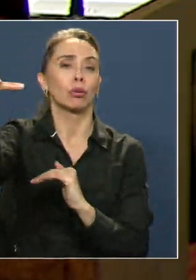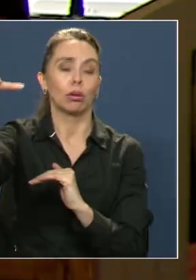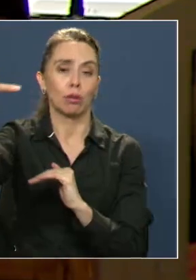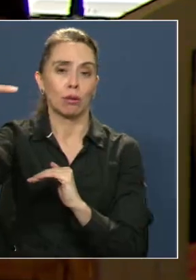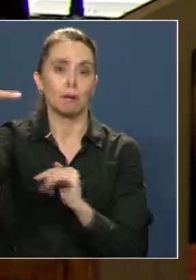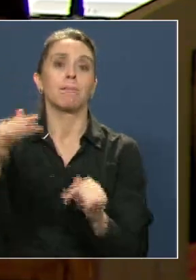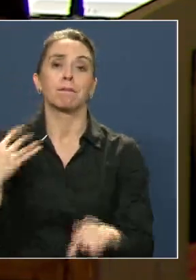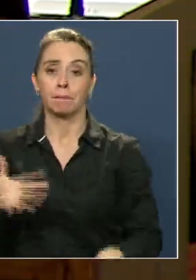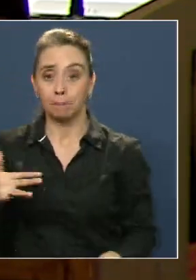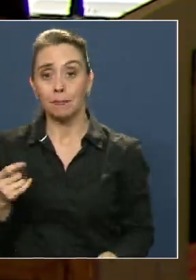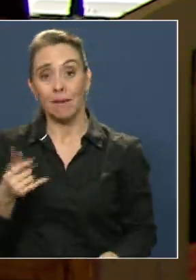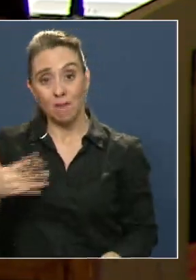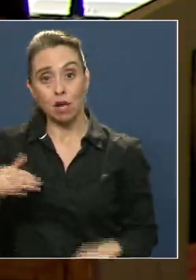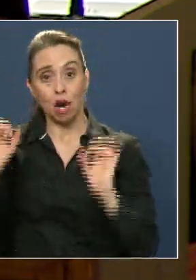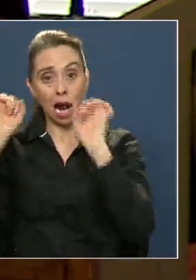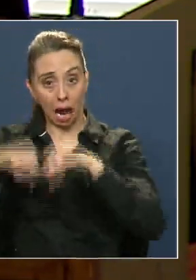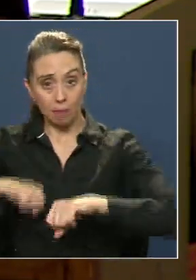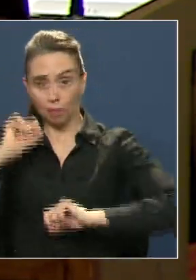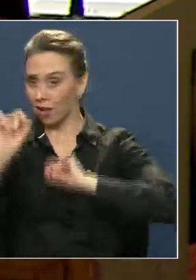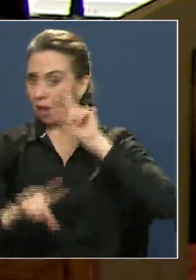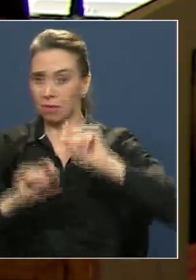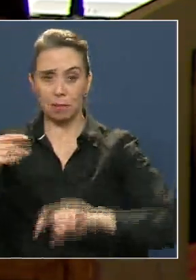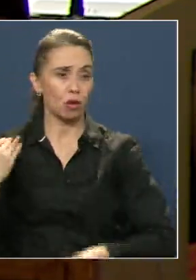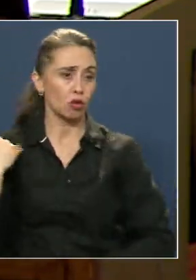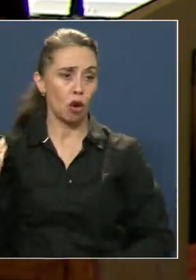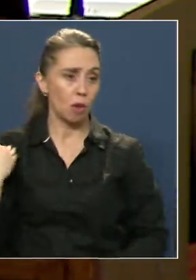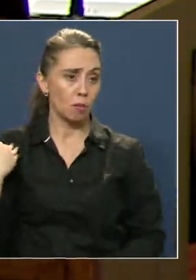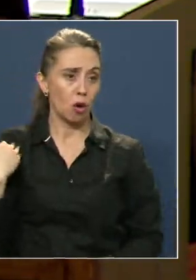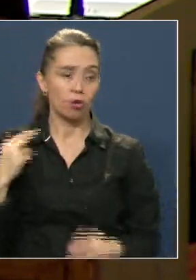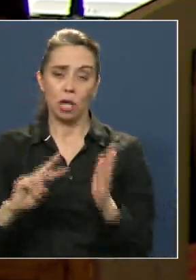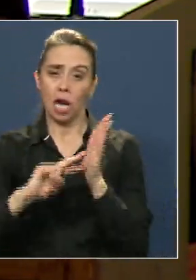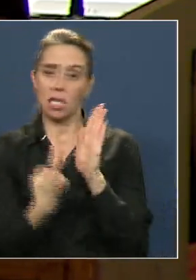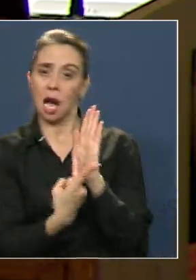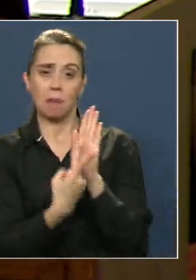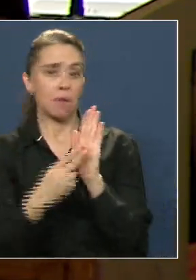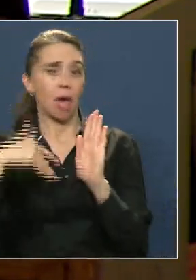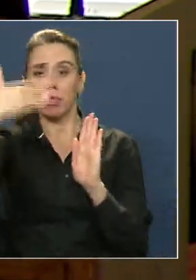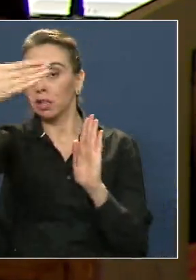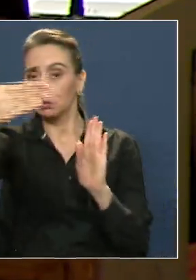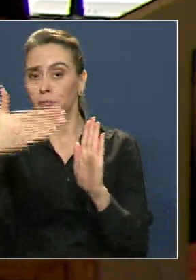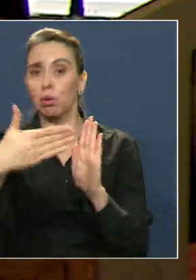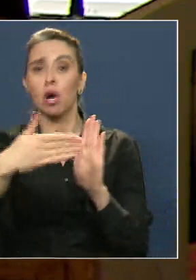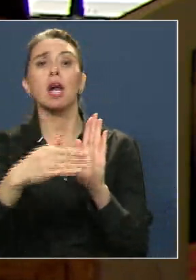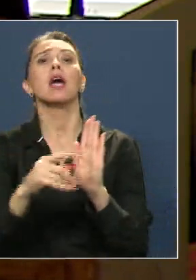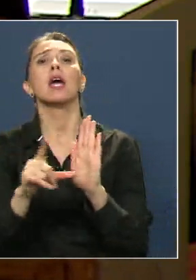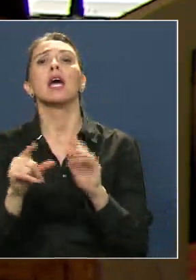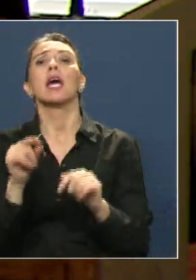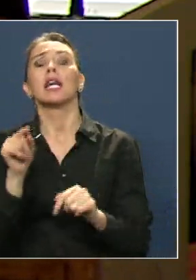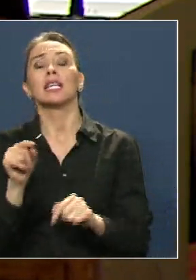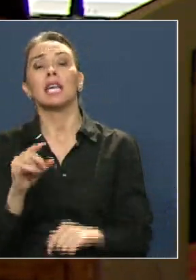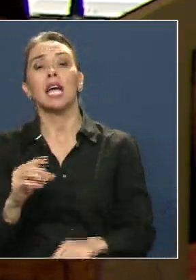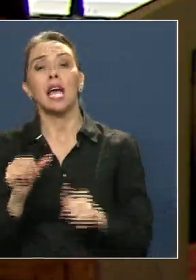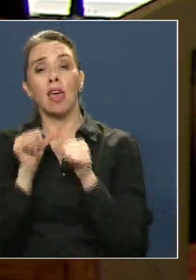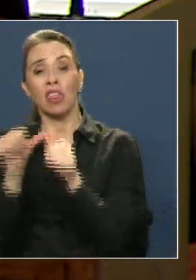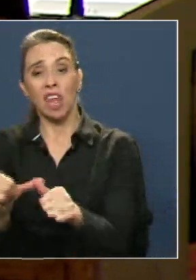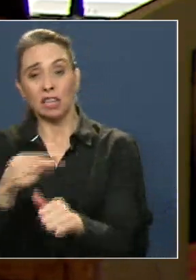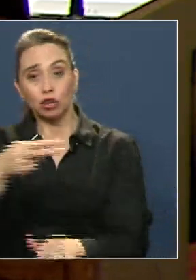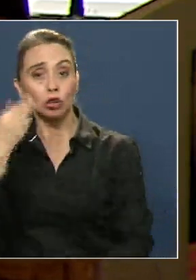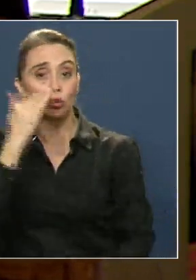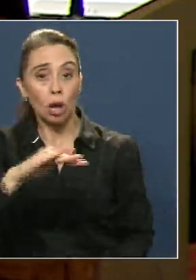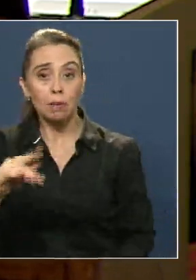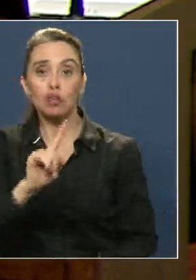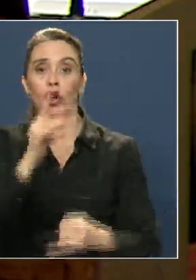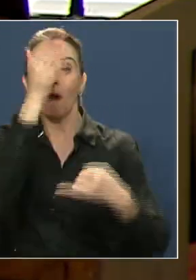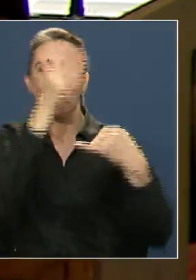importante valorar, aprobar y defender, aunque tengamos que hacer una reforma posterior, tanto la imprescriptibilidad de los delitos sexuales contra menores como